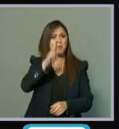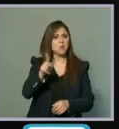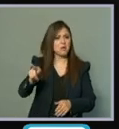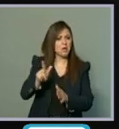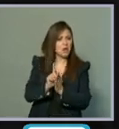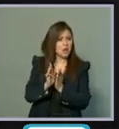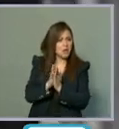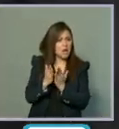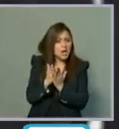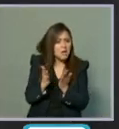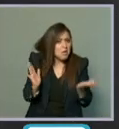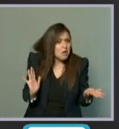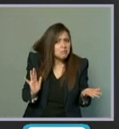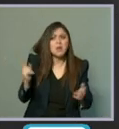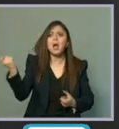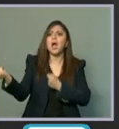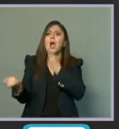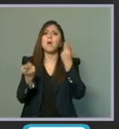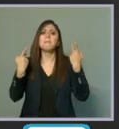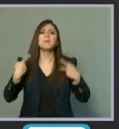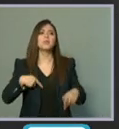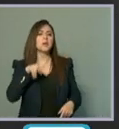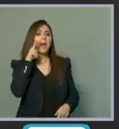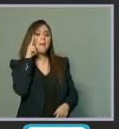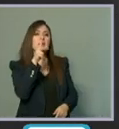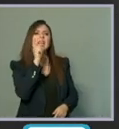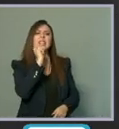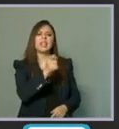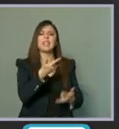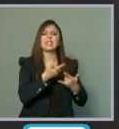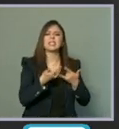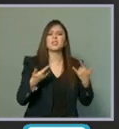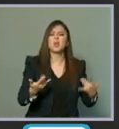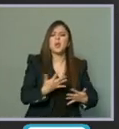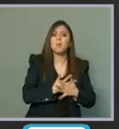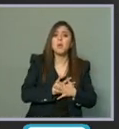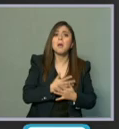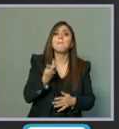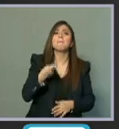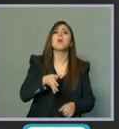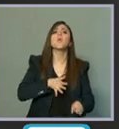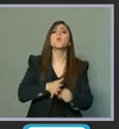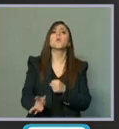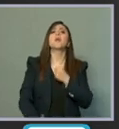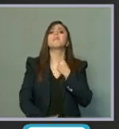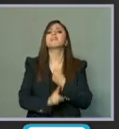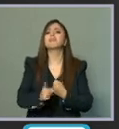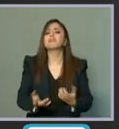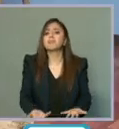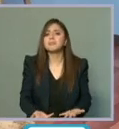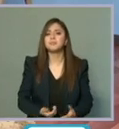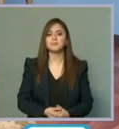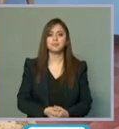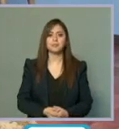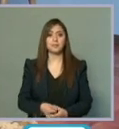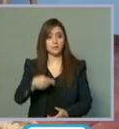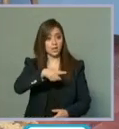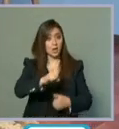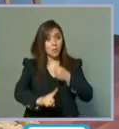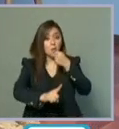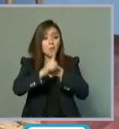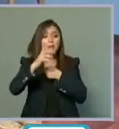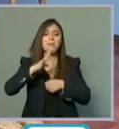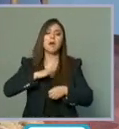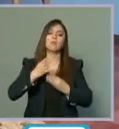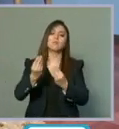historia de amor y todo el mundo diríamos, bueno, ¿cuál es el problema? Claro, justo les decía, ¿no? Se trata de muchas cosas, porque la